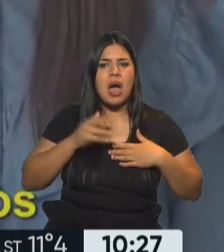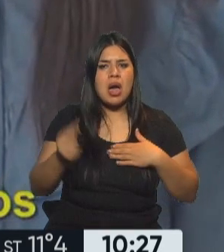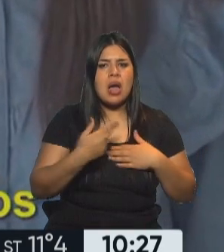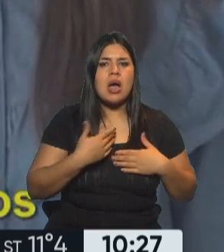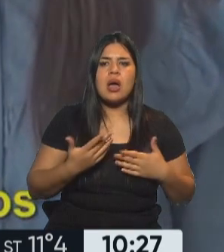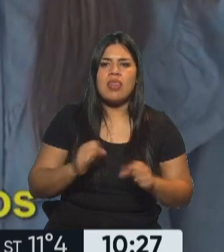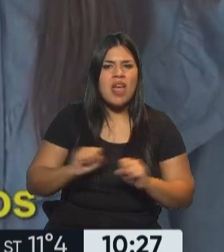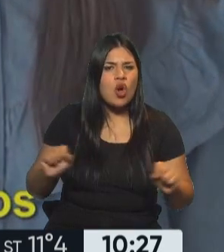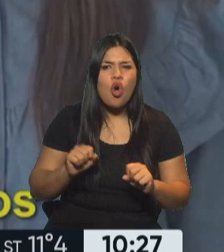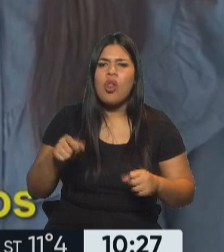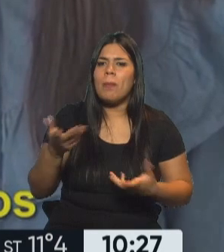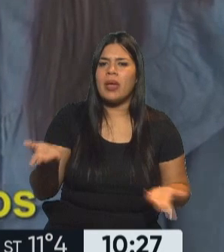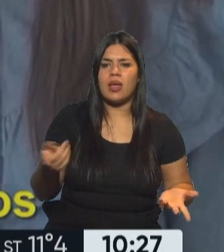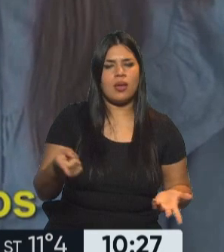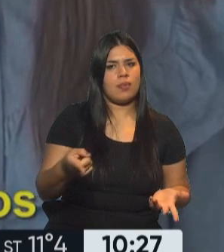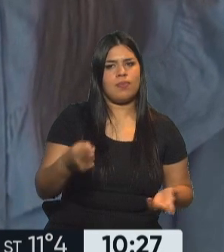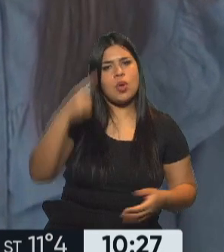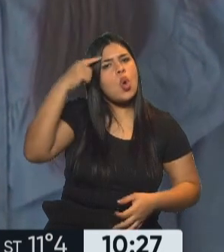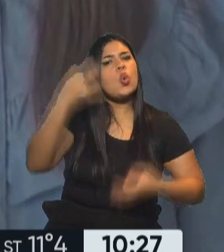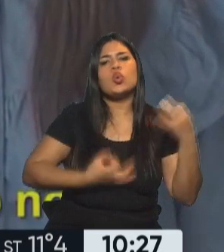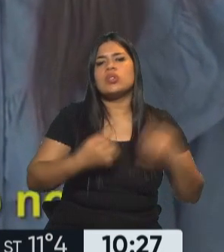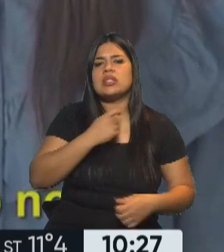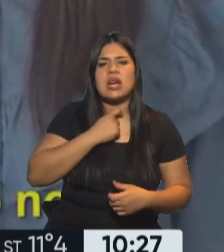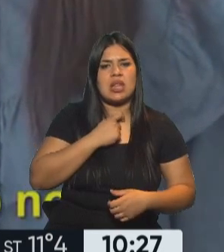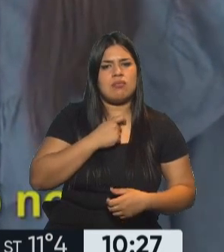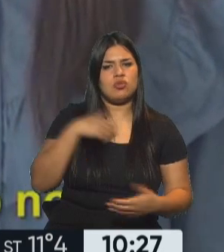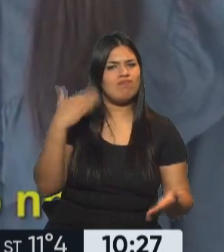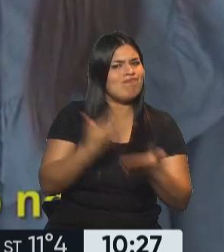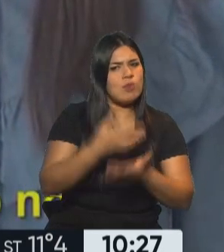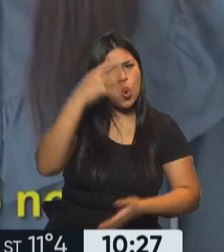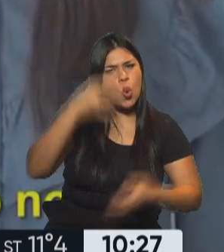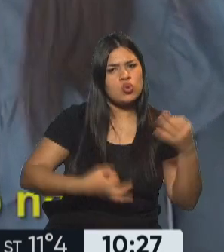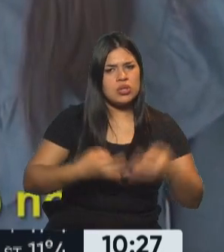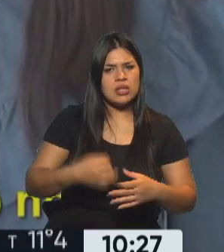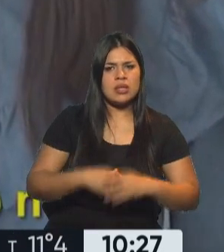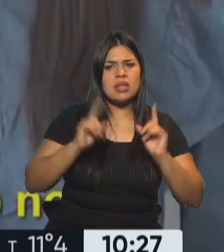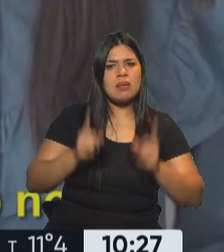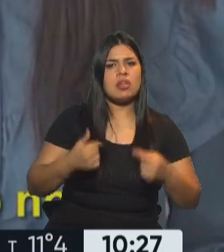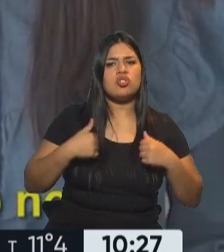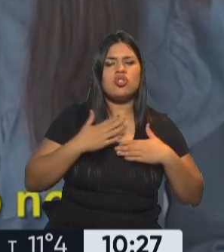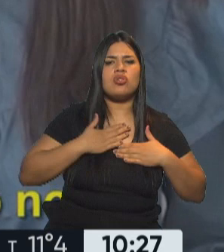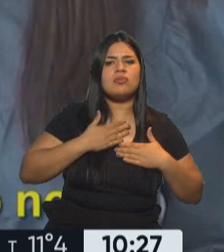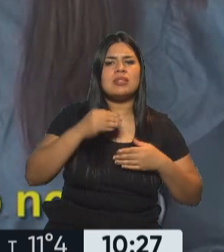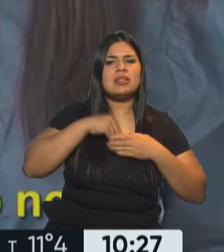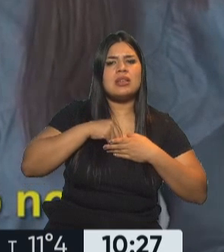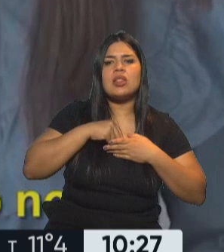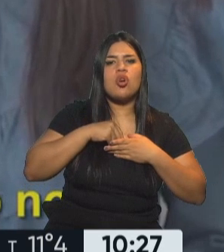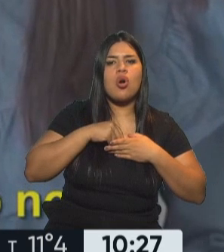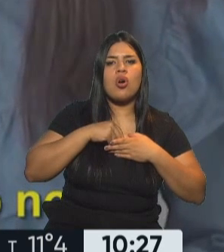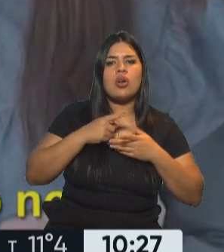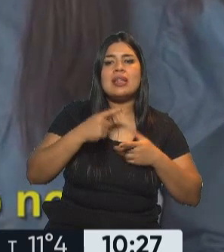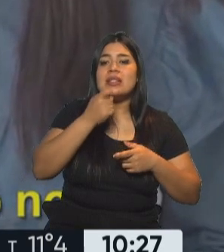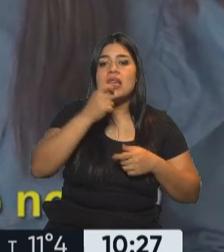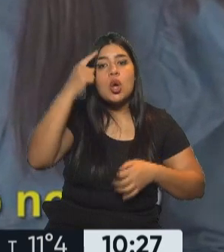Y exigimos justicia, queremos justicia, pero a la vez también tengo presente que eso no me lo va a devolver y eso